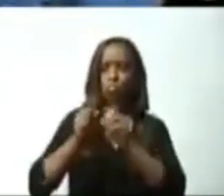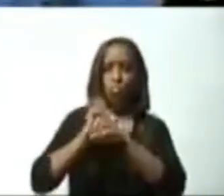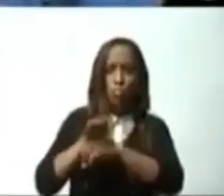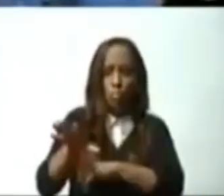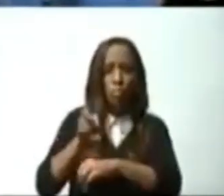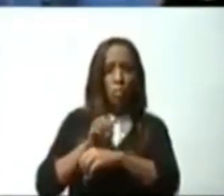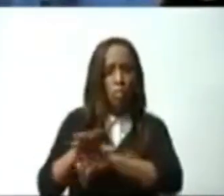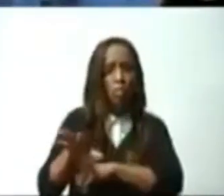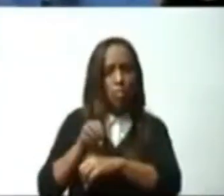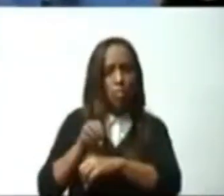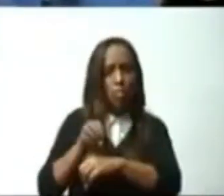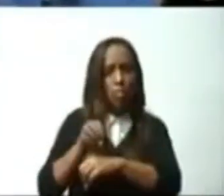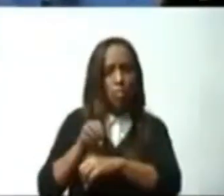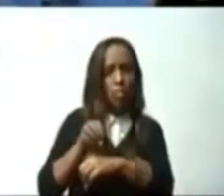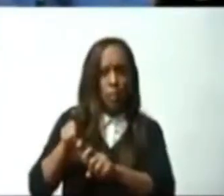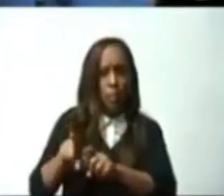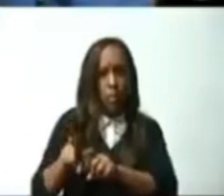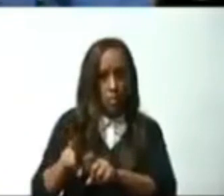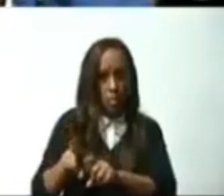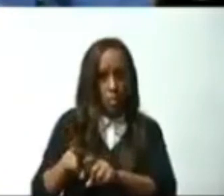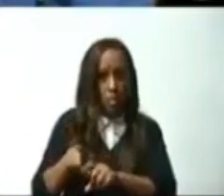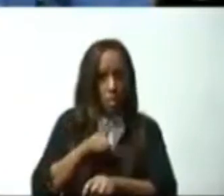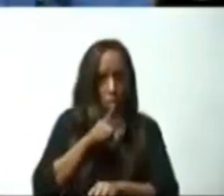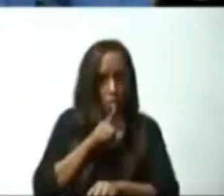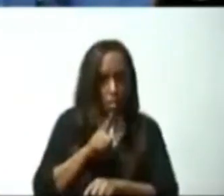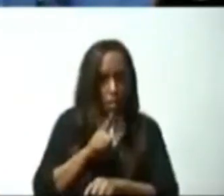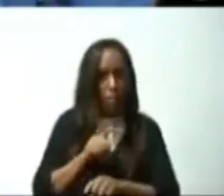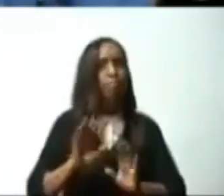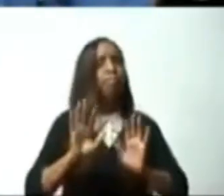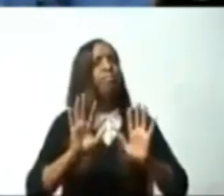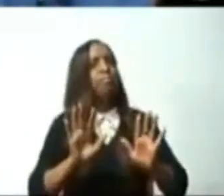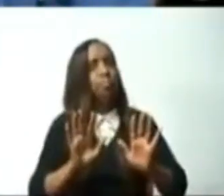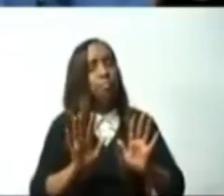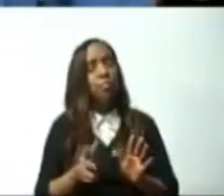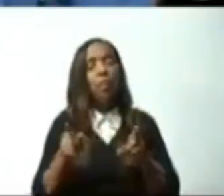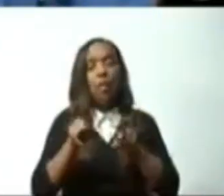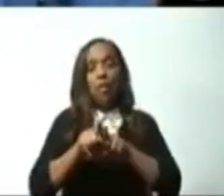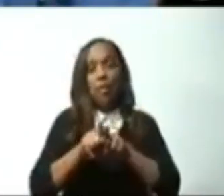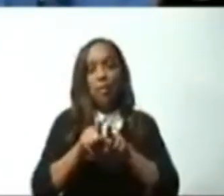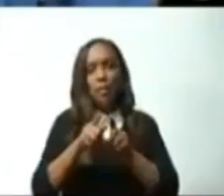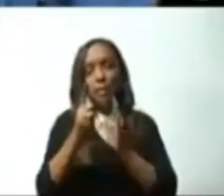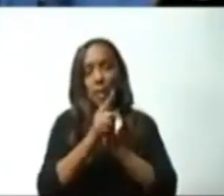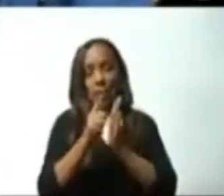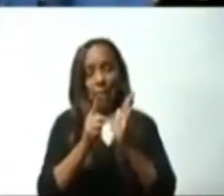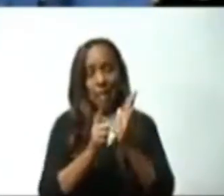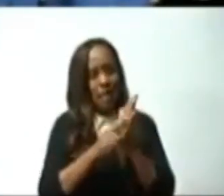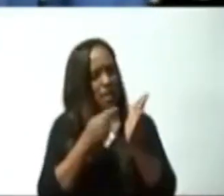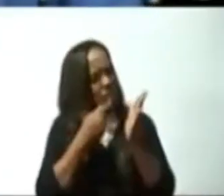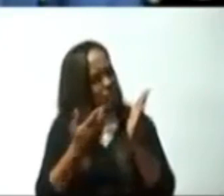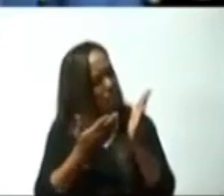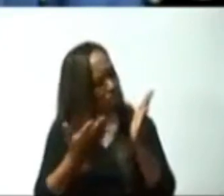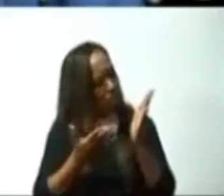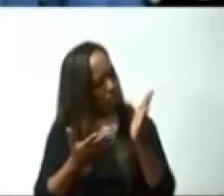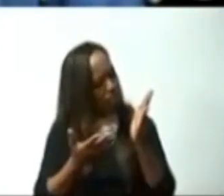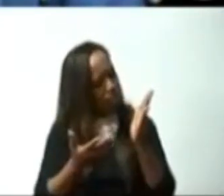en ese recurso, están diciendo. La sentencia también mandó a que la CIPEN someta al orden